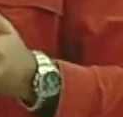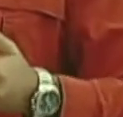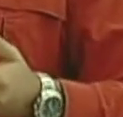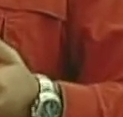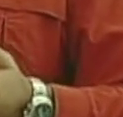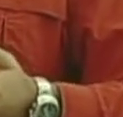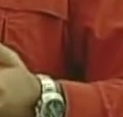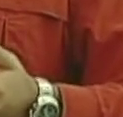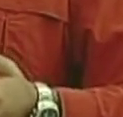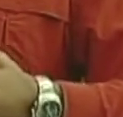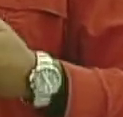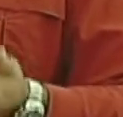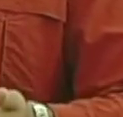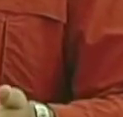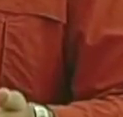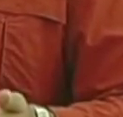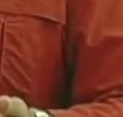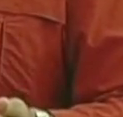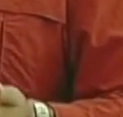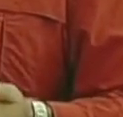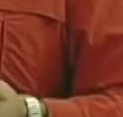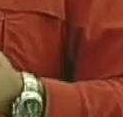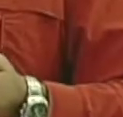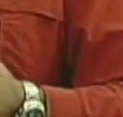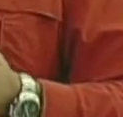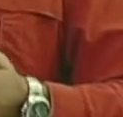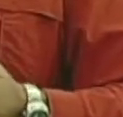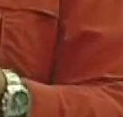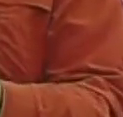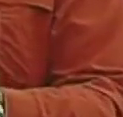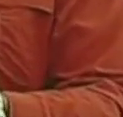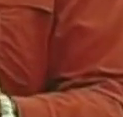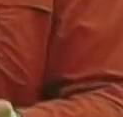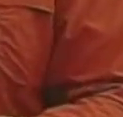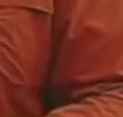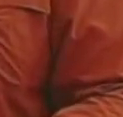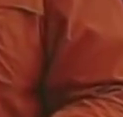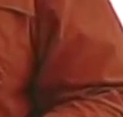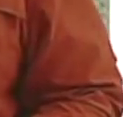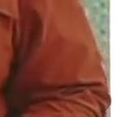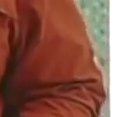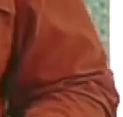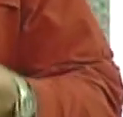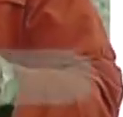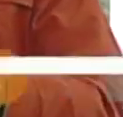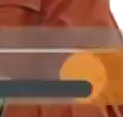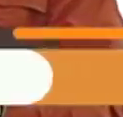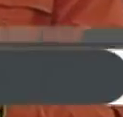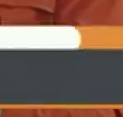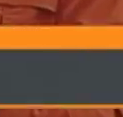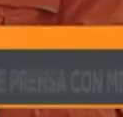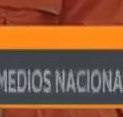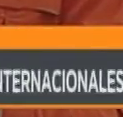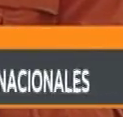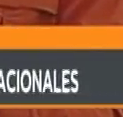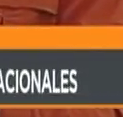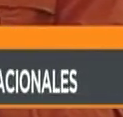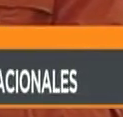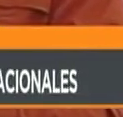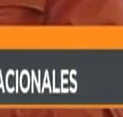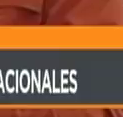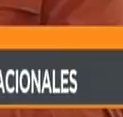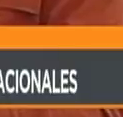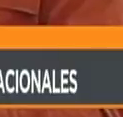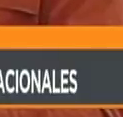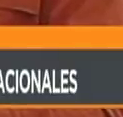evitar que Venezuela tuviera el Petro. El Petro le pertenece a todos los venezolanos. El Petro es el instrumento